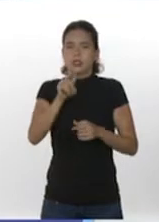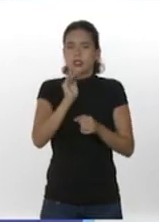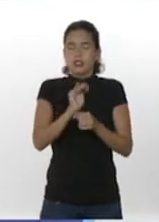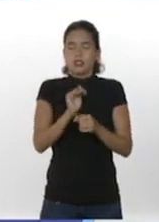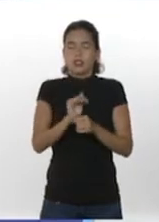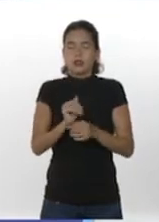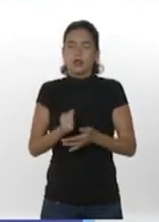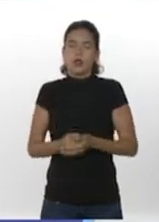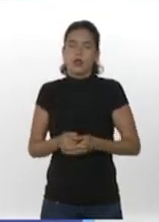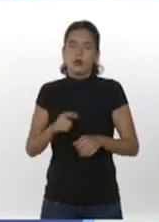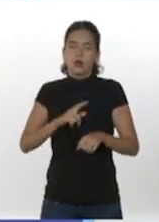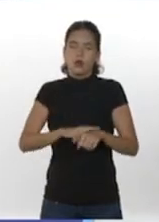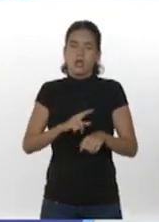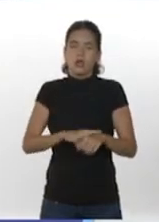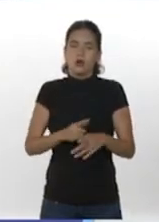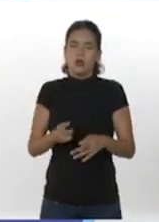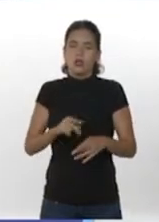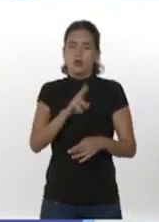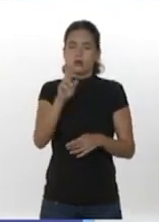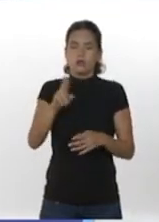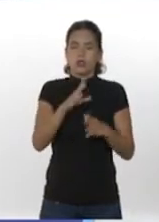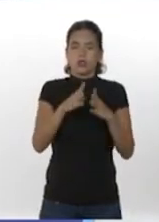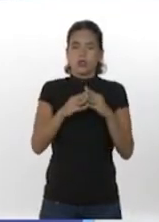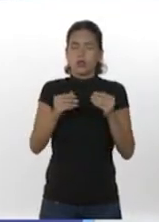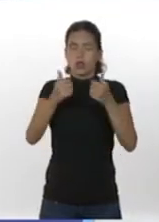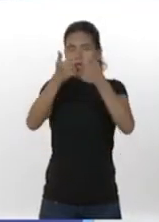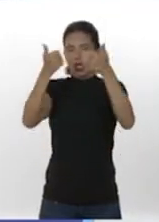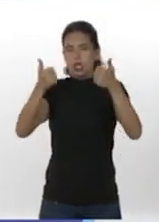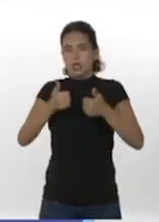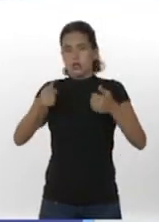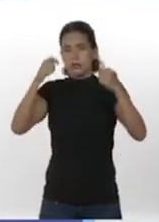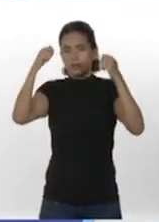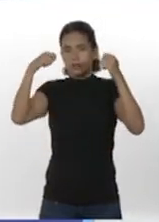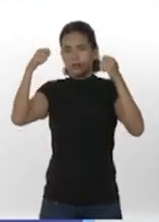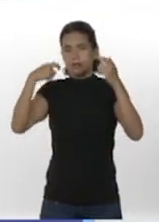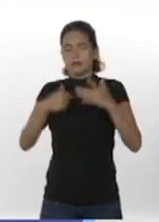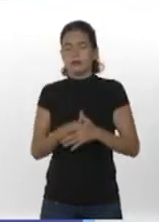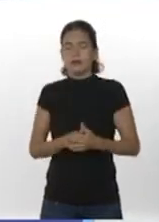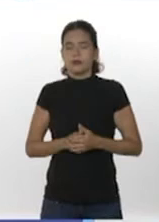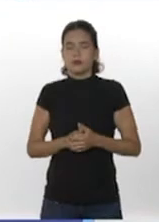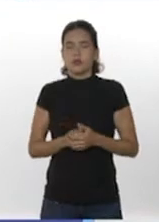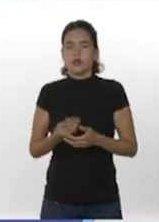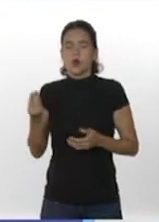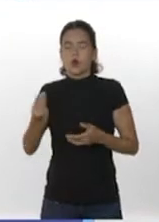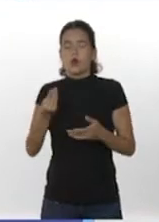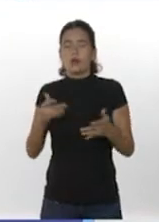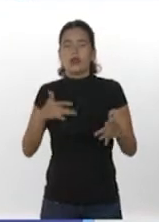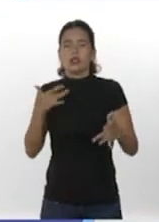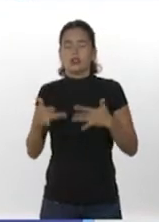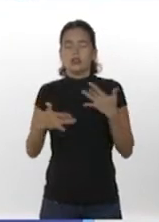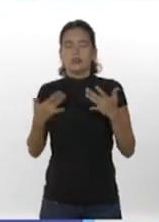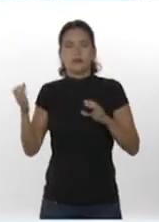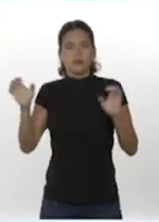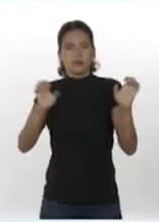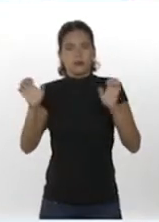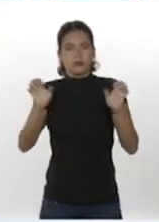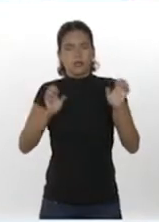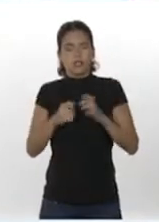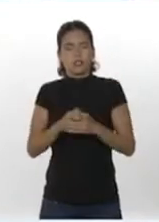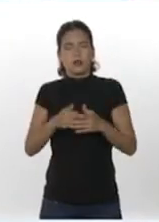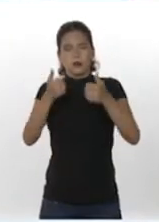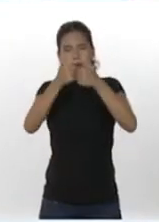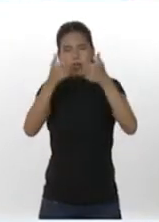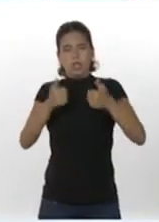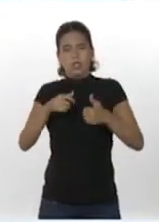tener ese cuidado a la hora de manejar todo el videoarte y la parte del cine. Como actividades